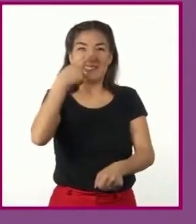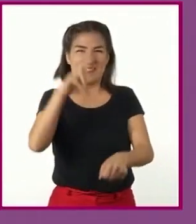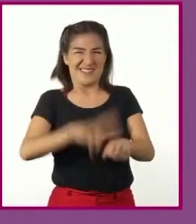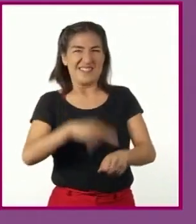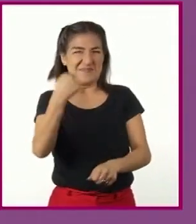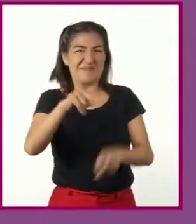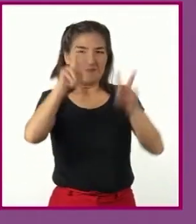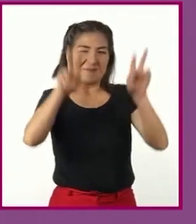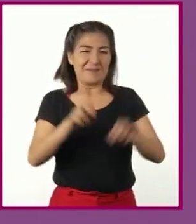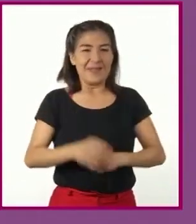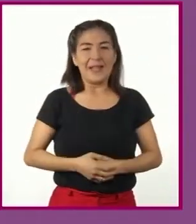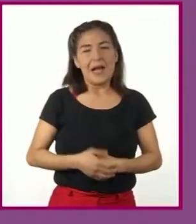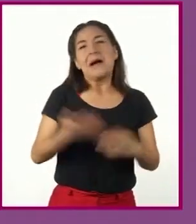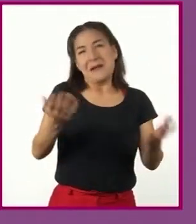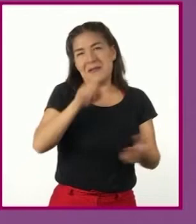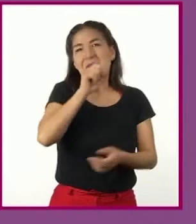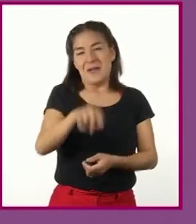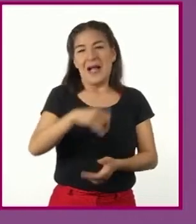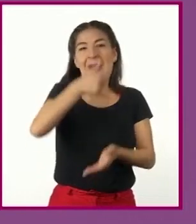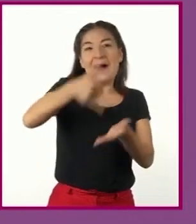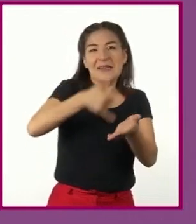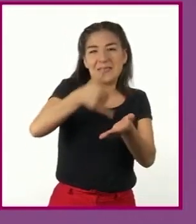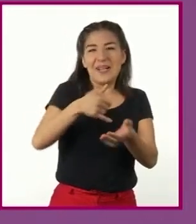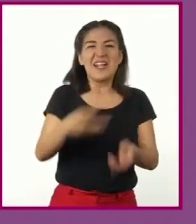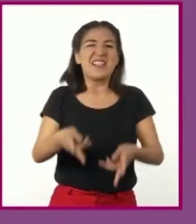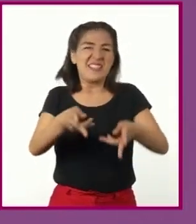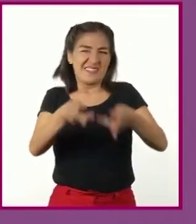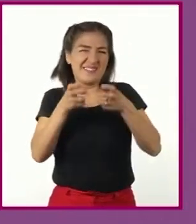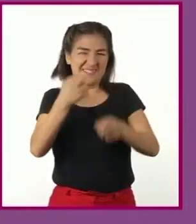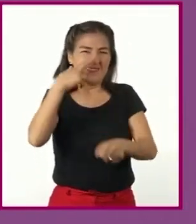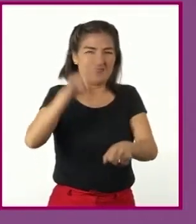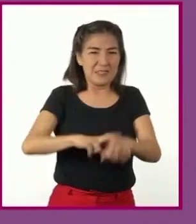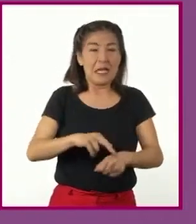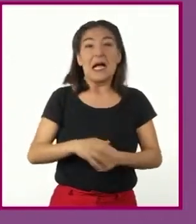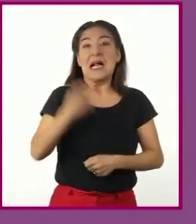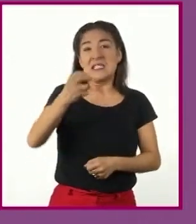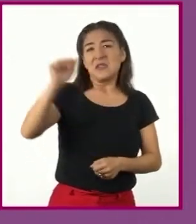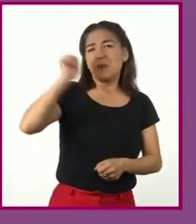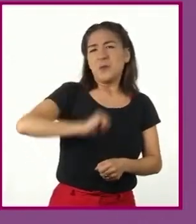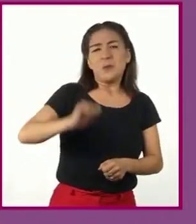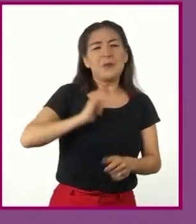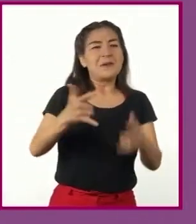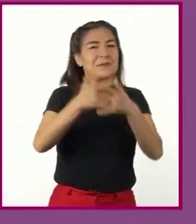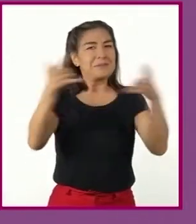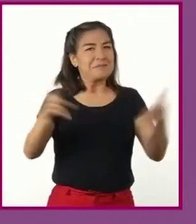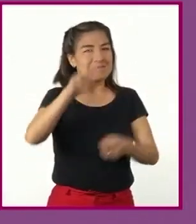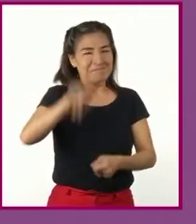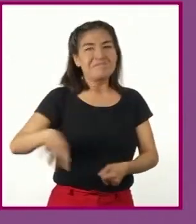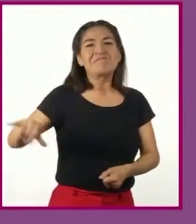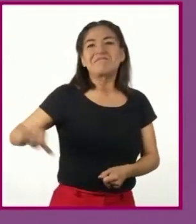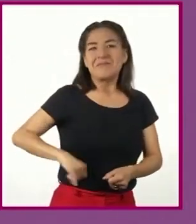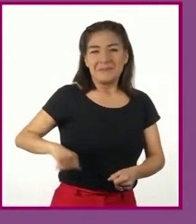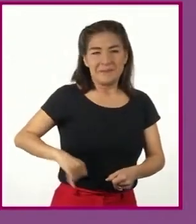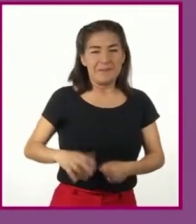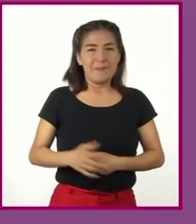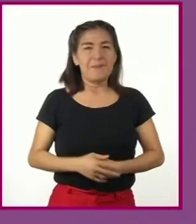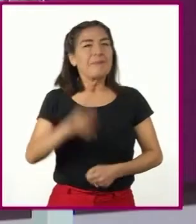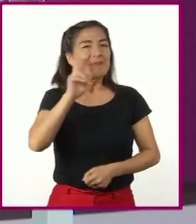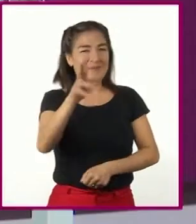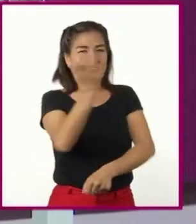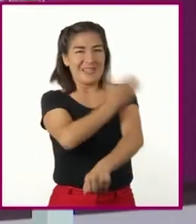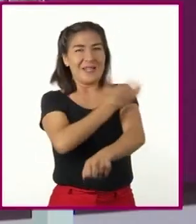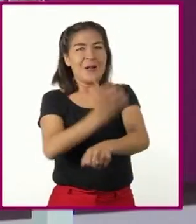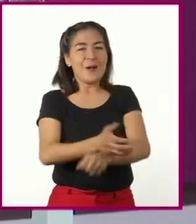como aceite de ladrones, un remedio antiguo que viene con una historia muy interesante. Acompáñenos